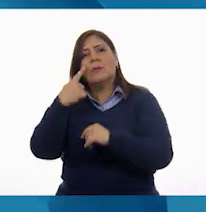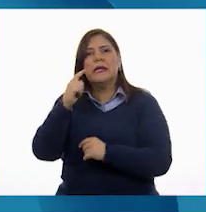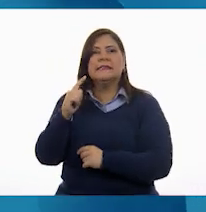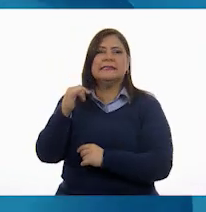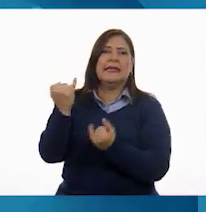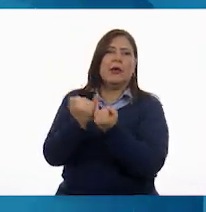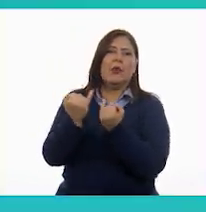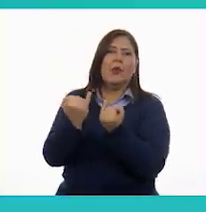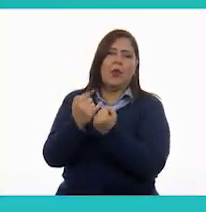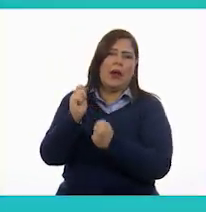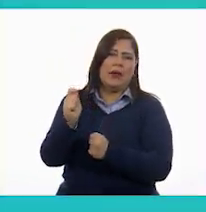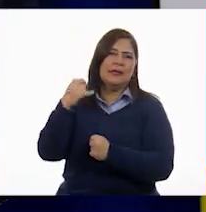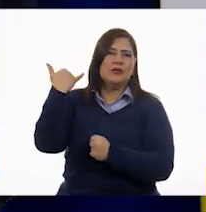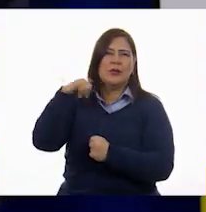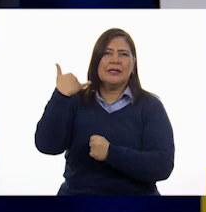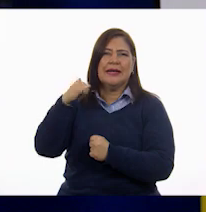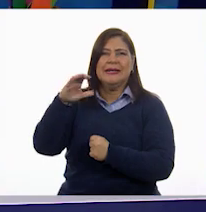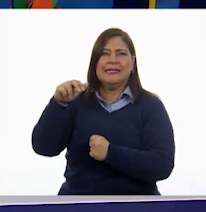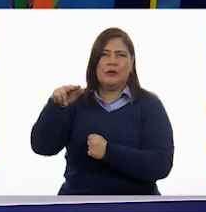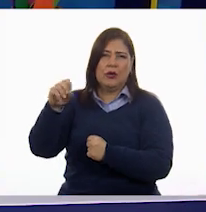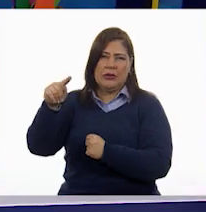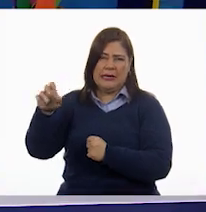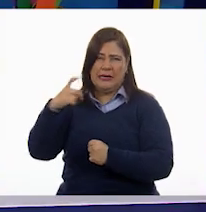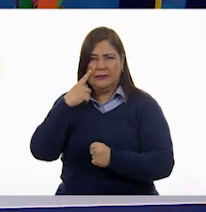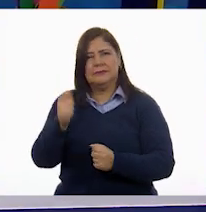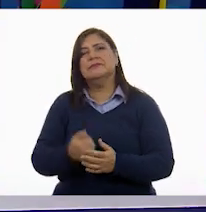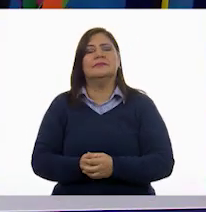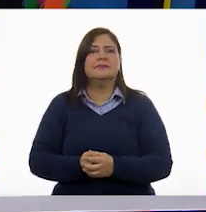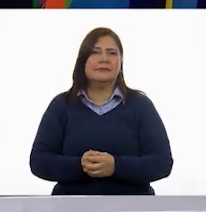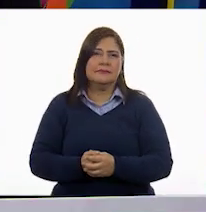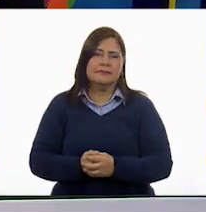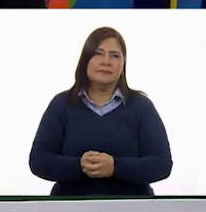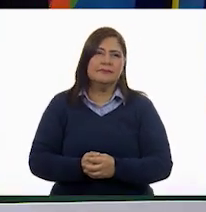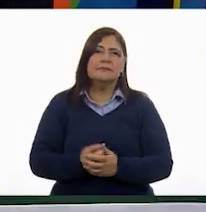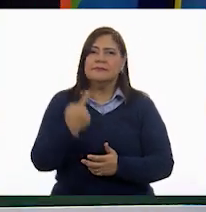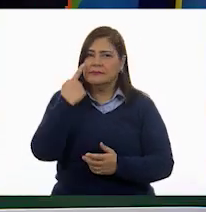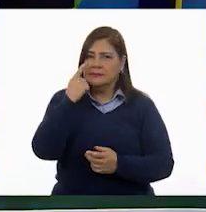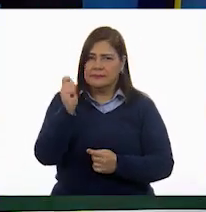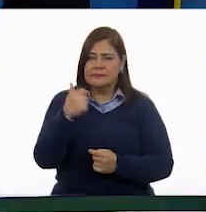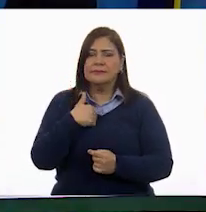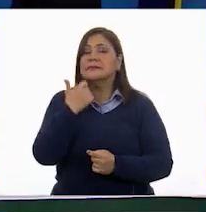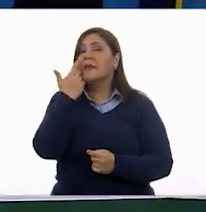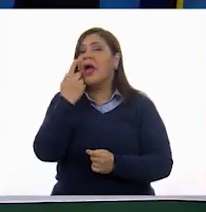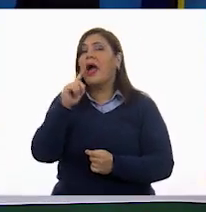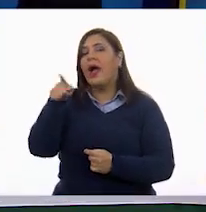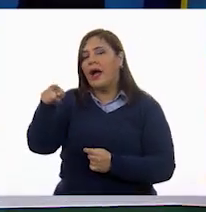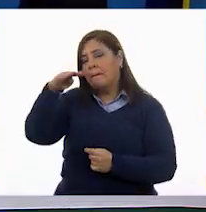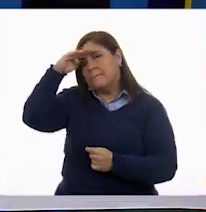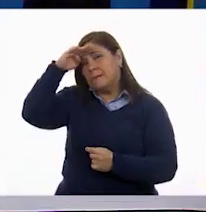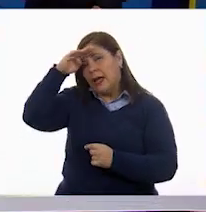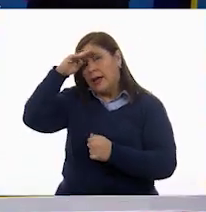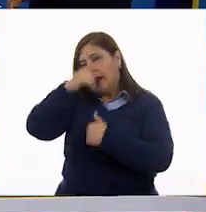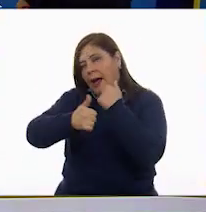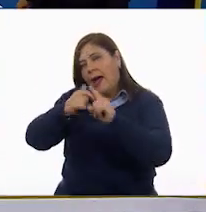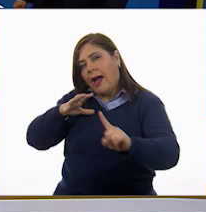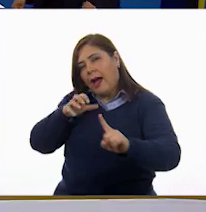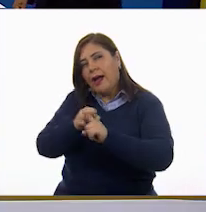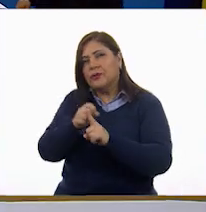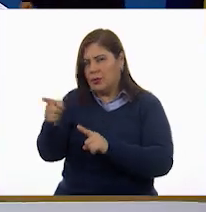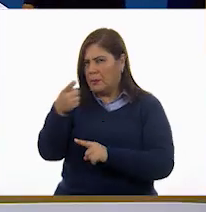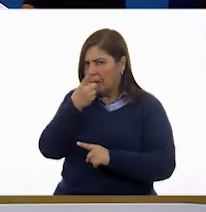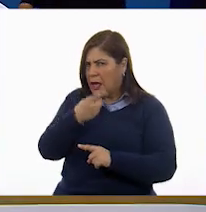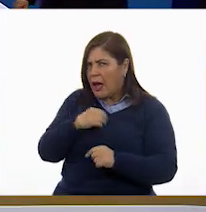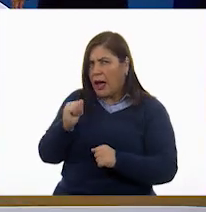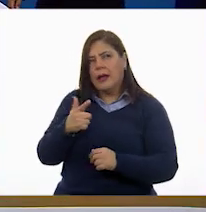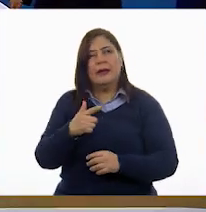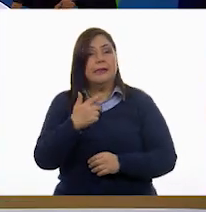en Yucatán. Fíjate, bueno. Pero bueno, te quiero hacer un reto. A ver, cuéntamelo todo. Algo me ibas a decir, ¿verdad?